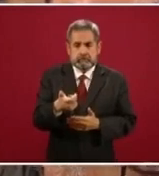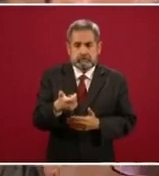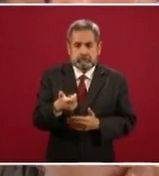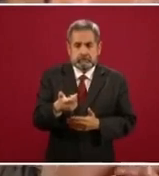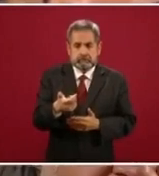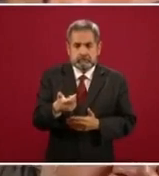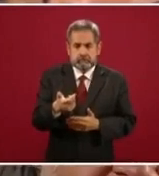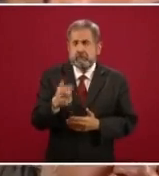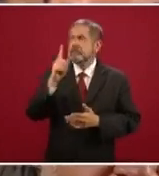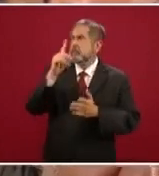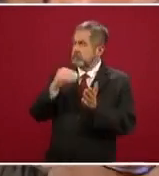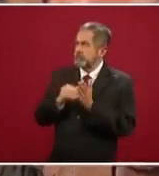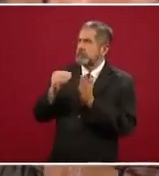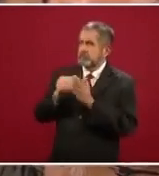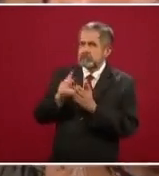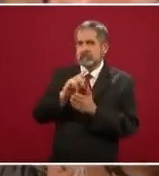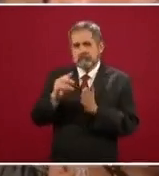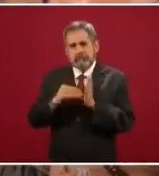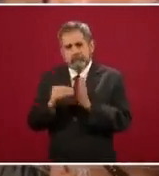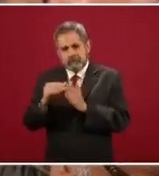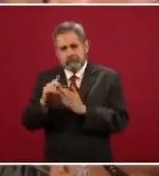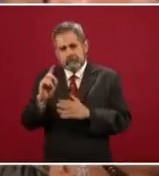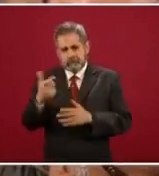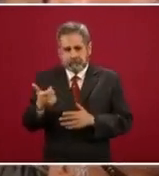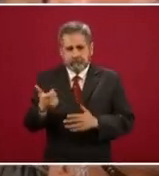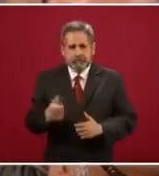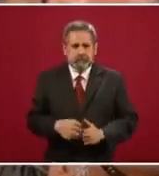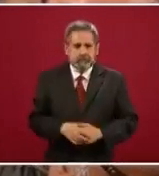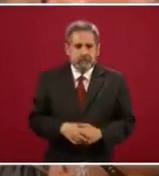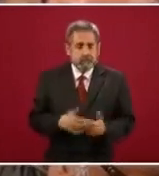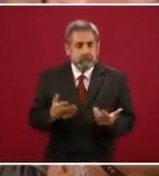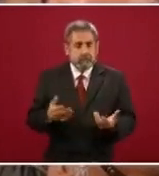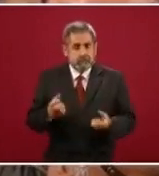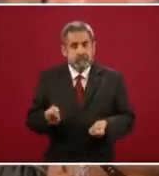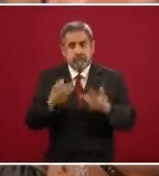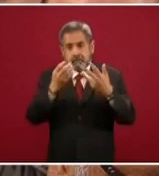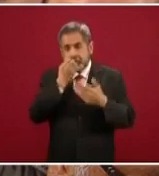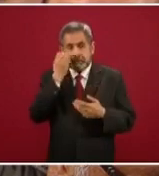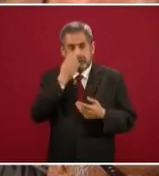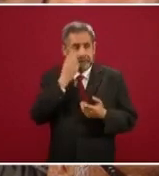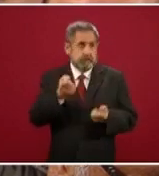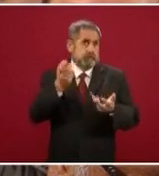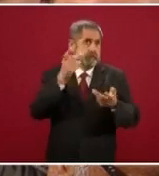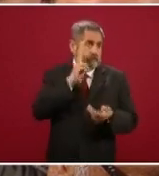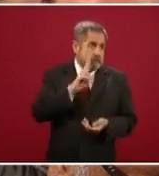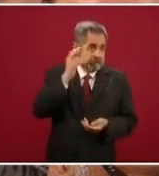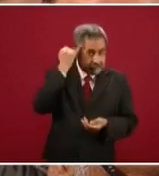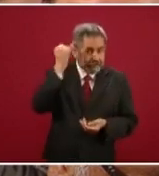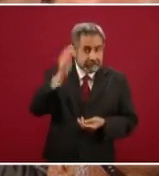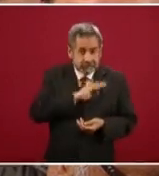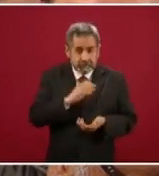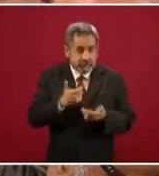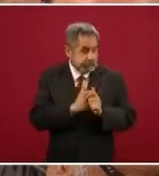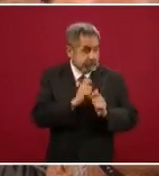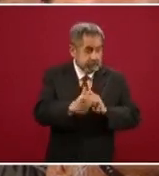de pesos, 1 millón de millones de pesos. ¿Cuántas escuelas, cuántos